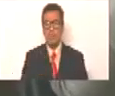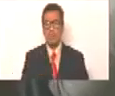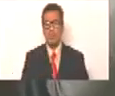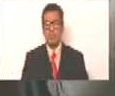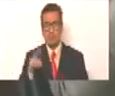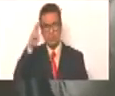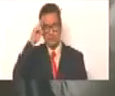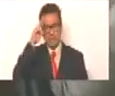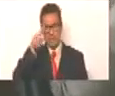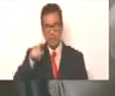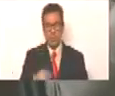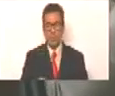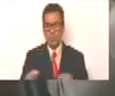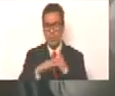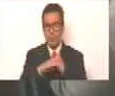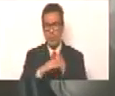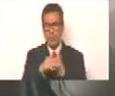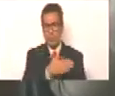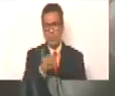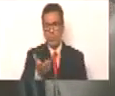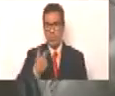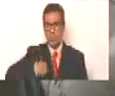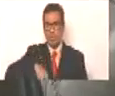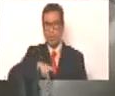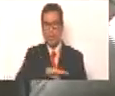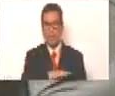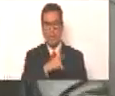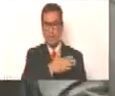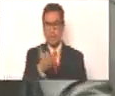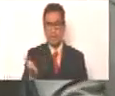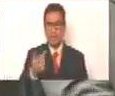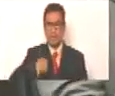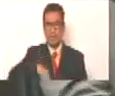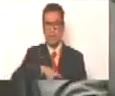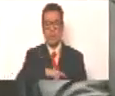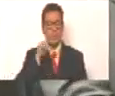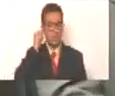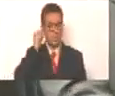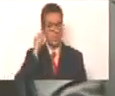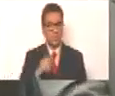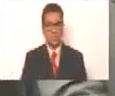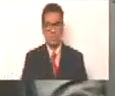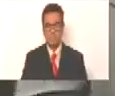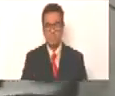igualitario entre ustedes y nosotros, y entre ustedes y nosotras.